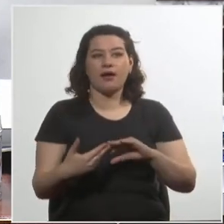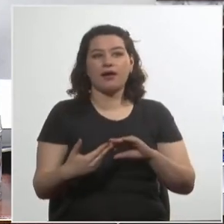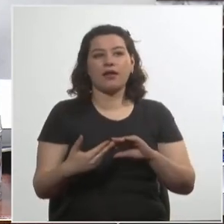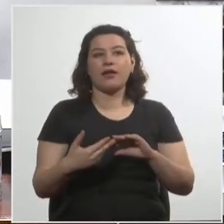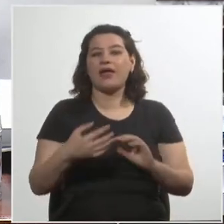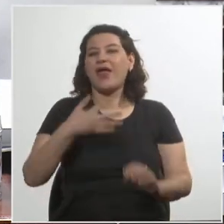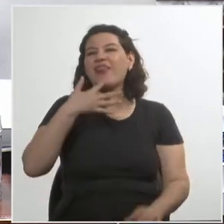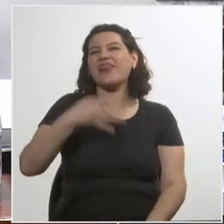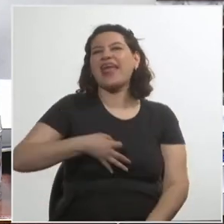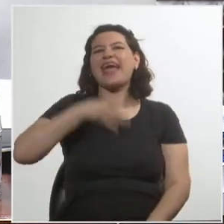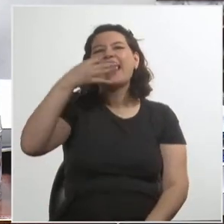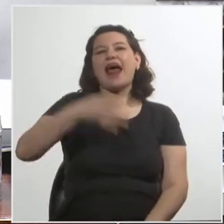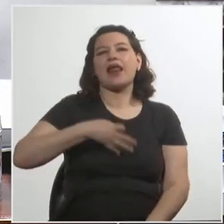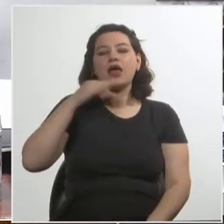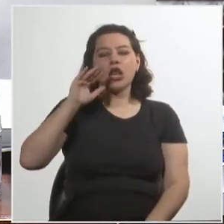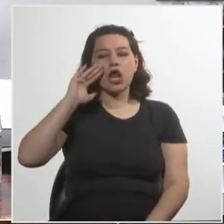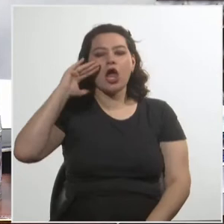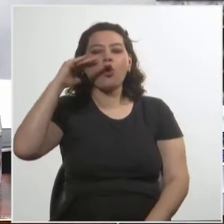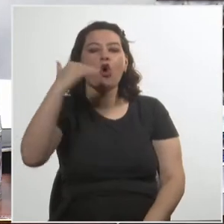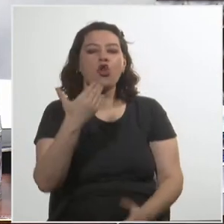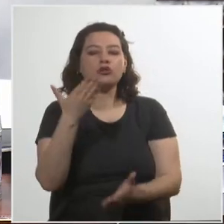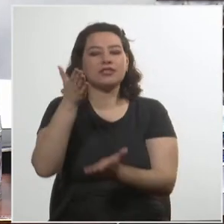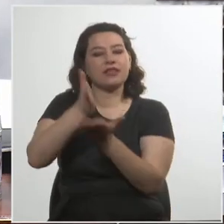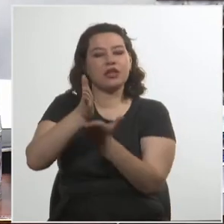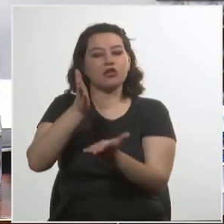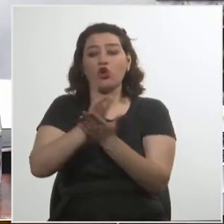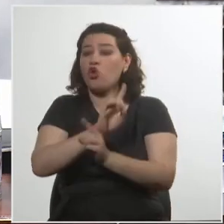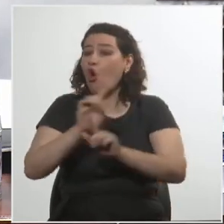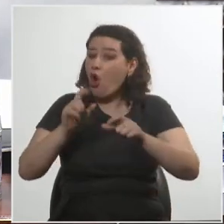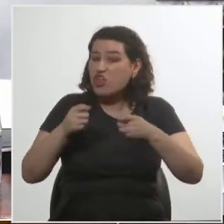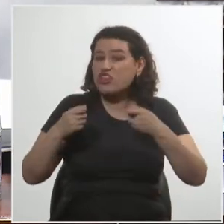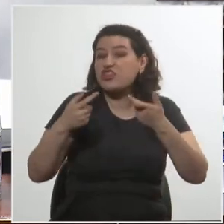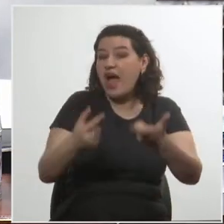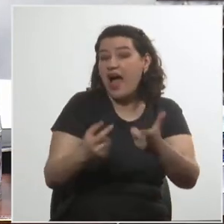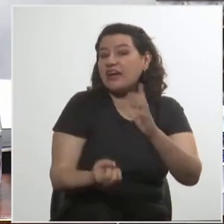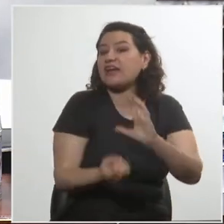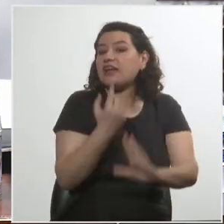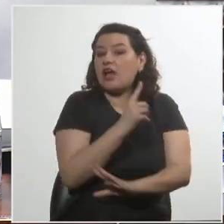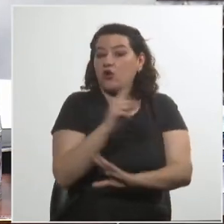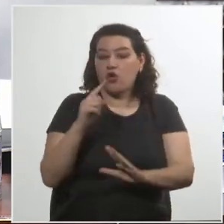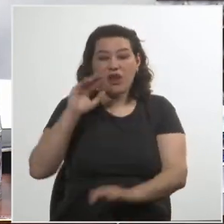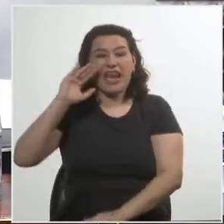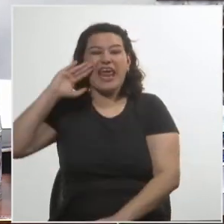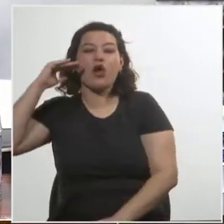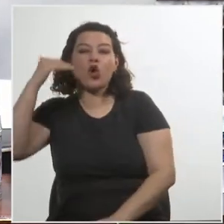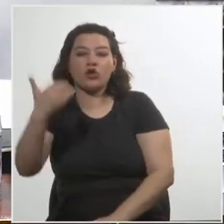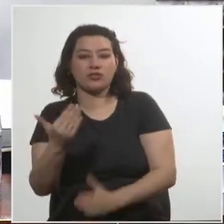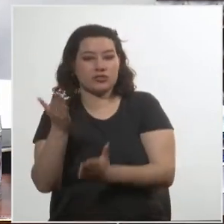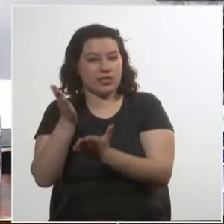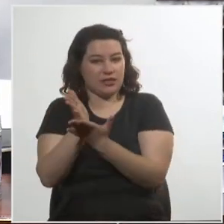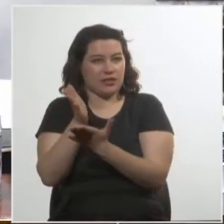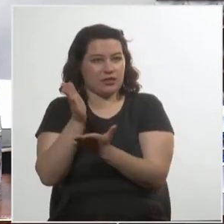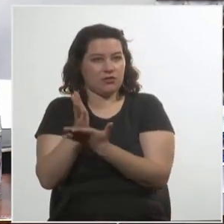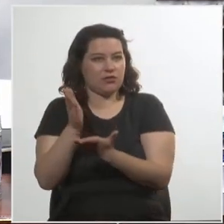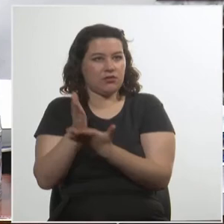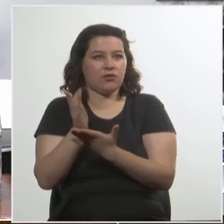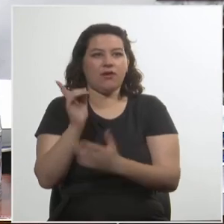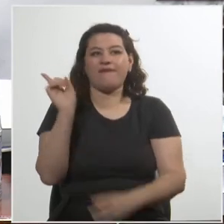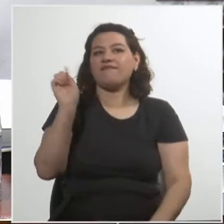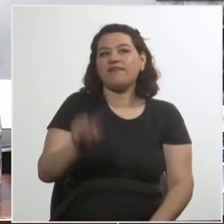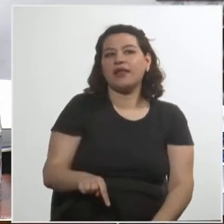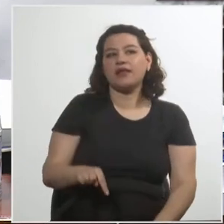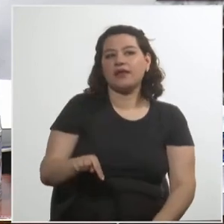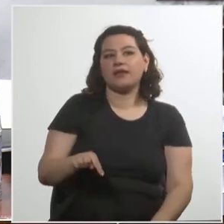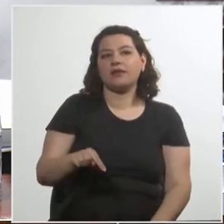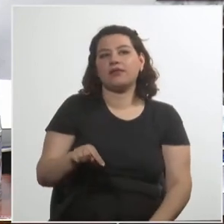declarativo reconoce un derecho no lo otorga ni lo crea reconócese Por otra parte surge de del derecho